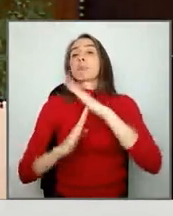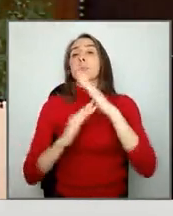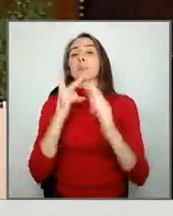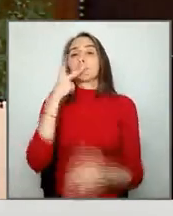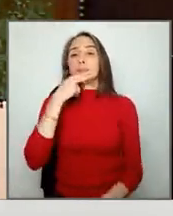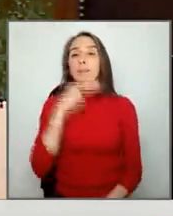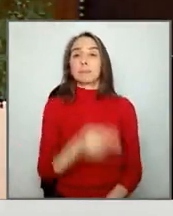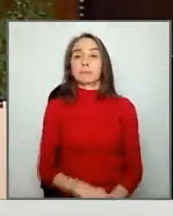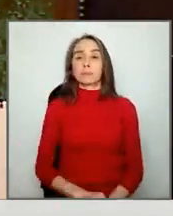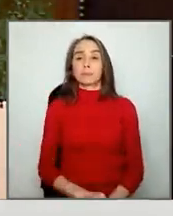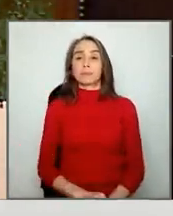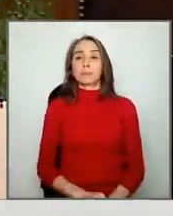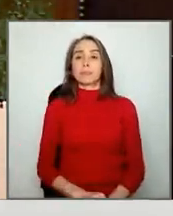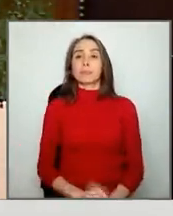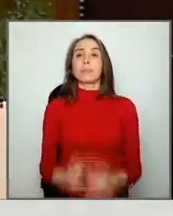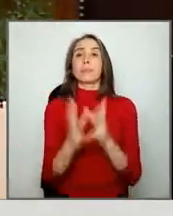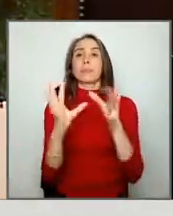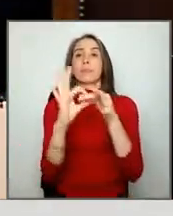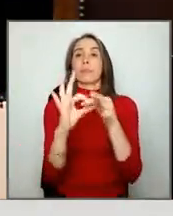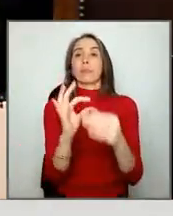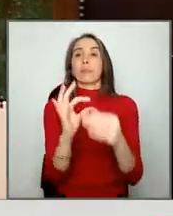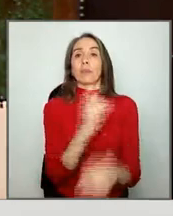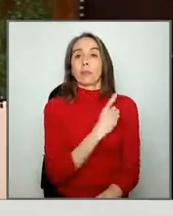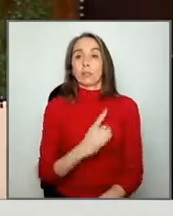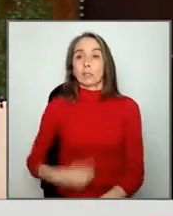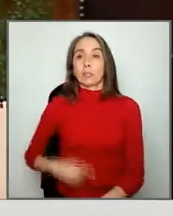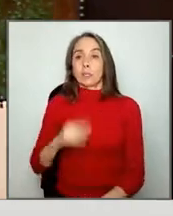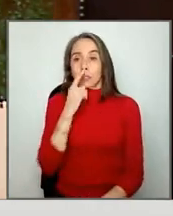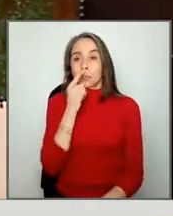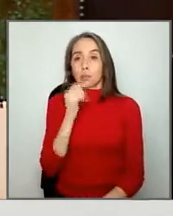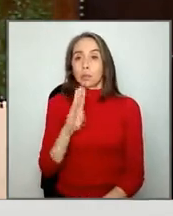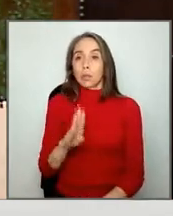Muchas gracias diputado Jorge Brito